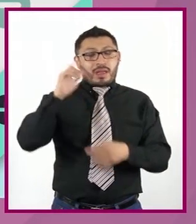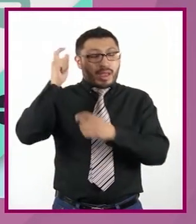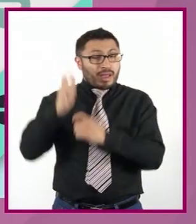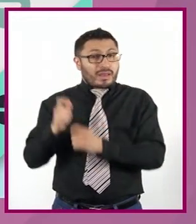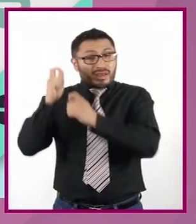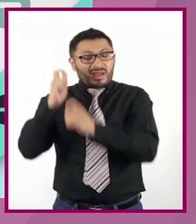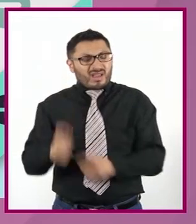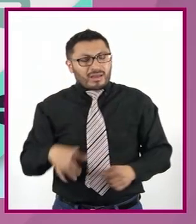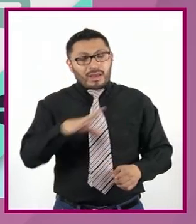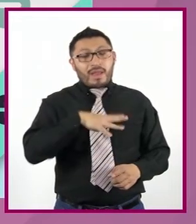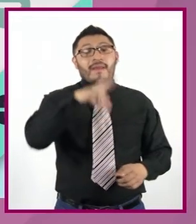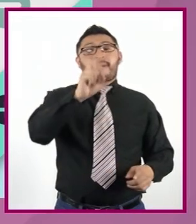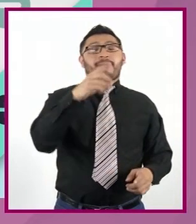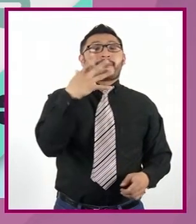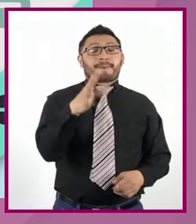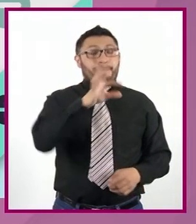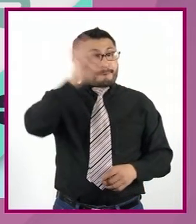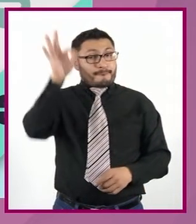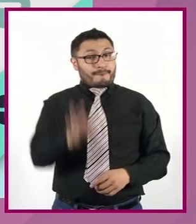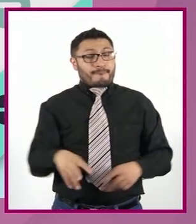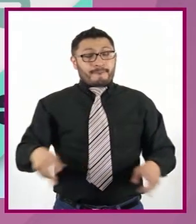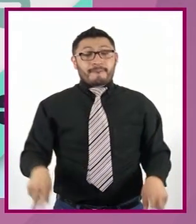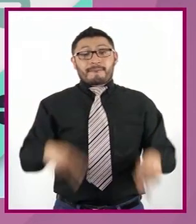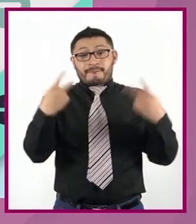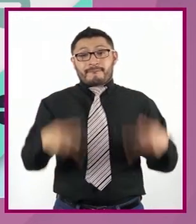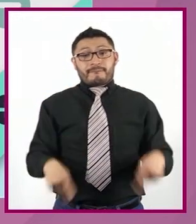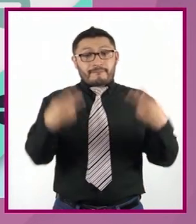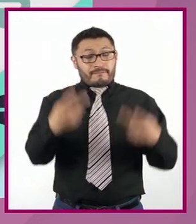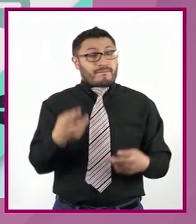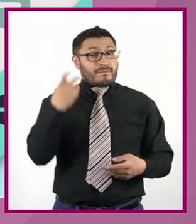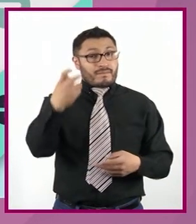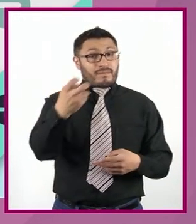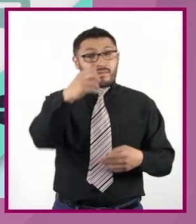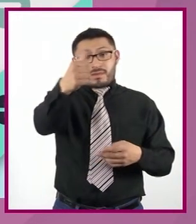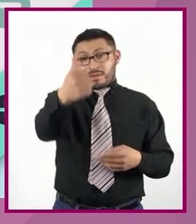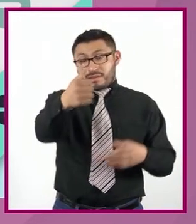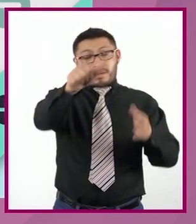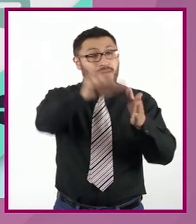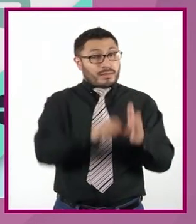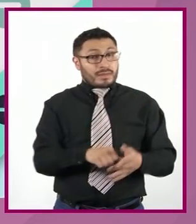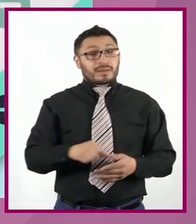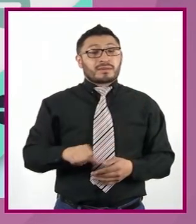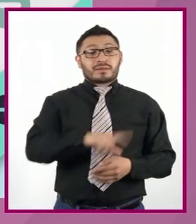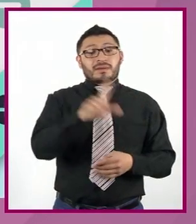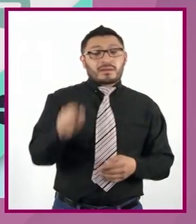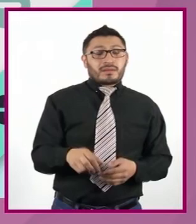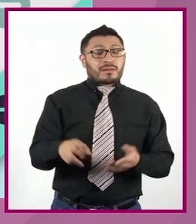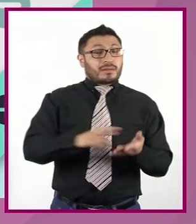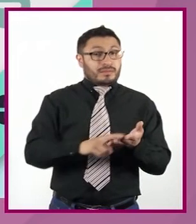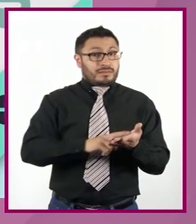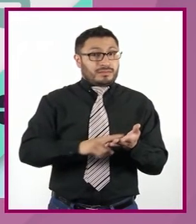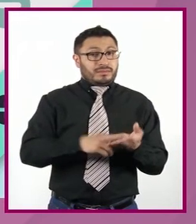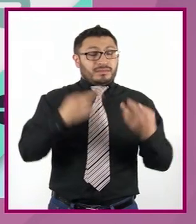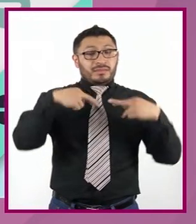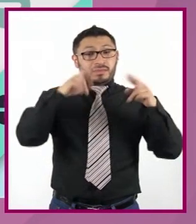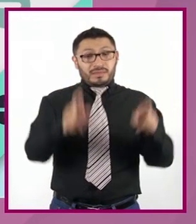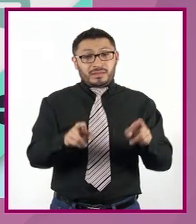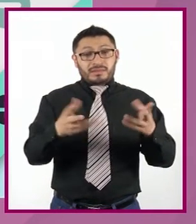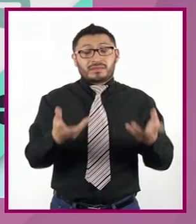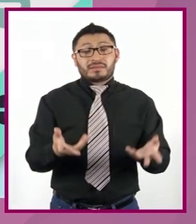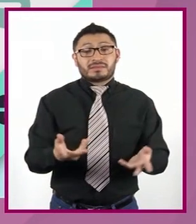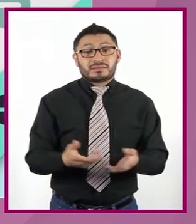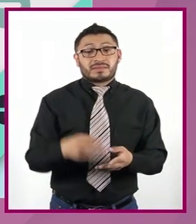que obtuvo el 35% de las ventas en ese semestre. El sector rosa representa el platillo